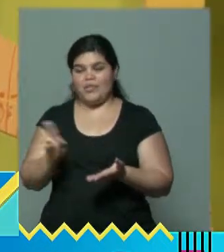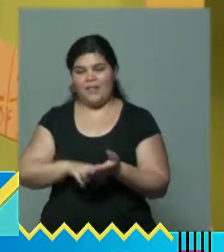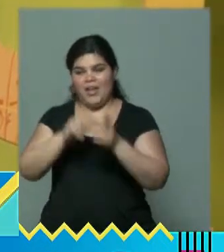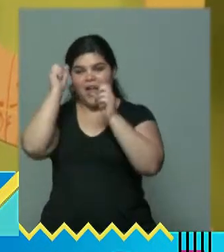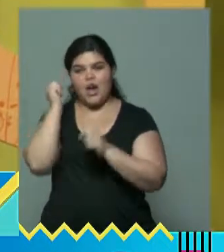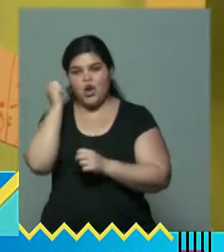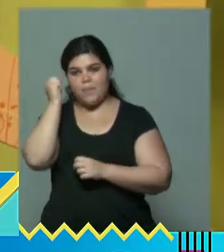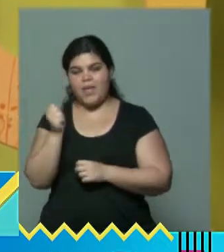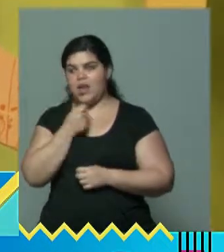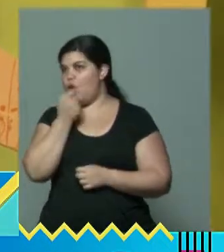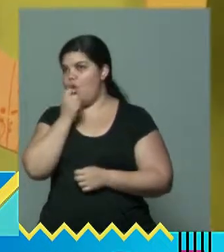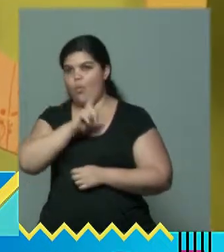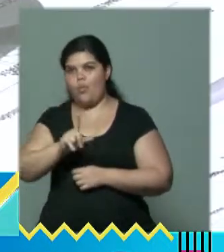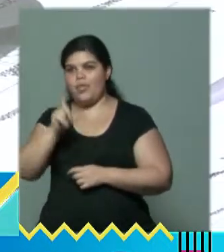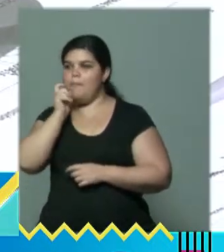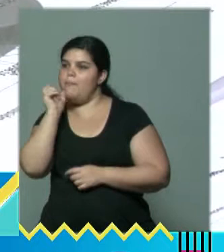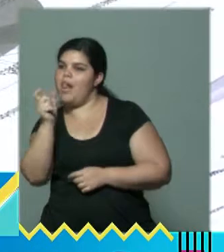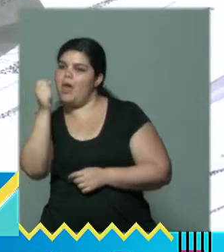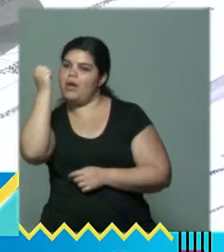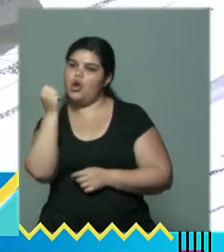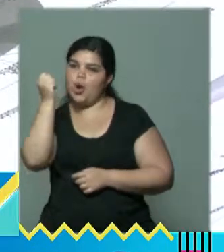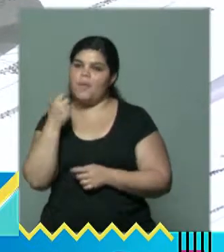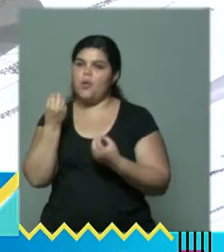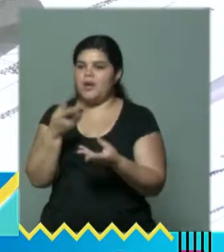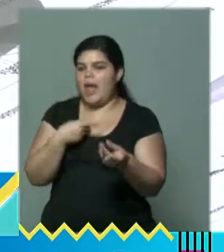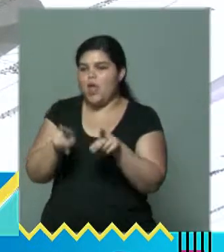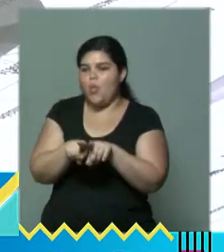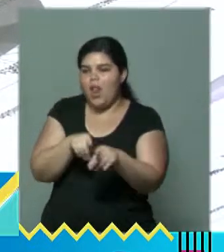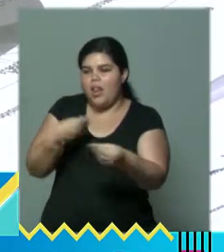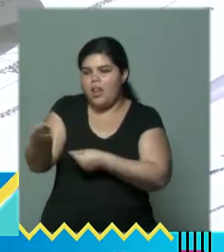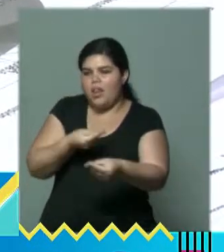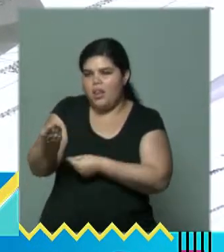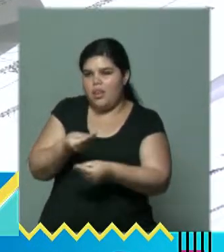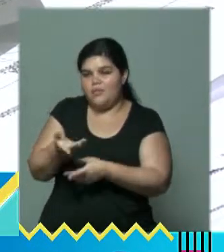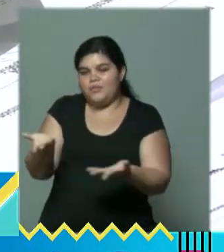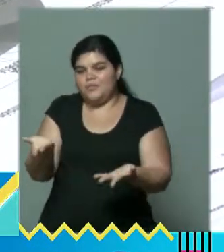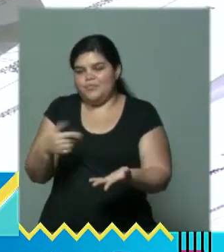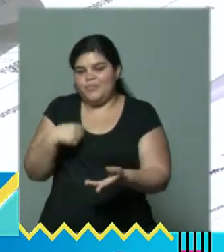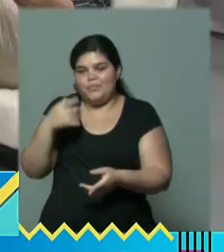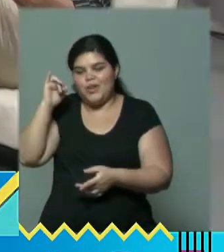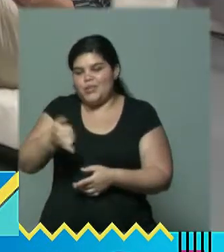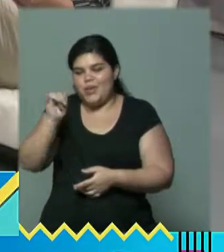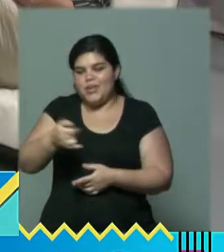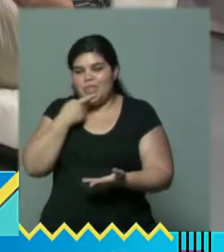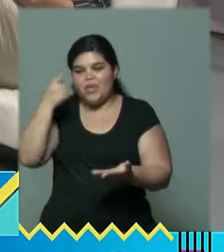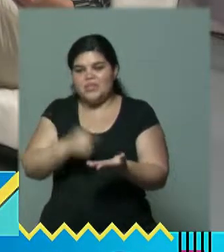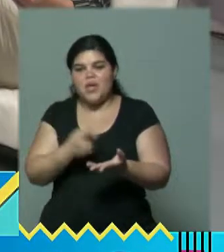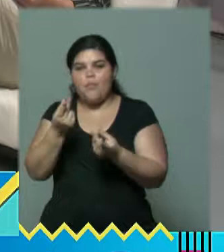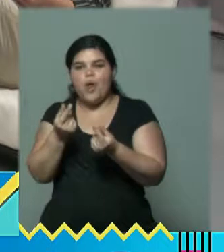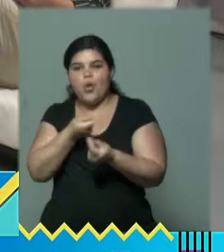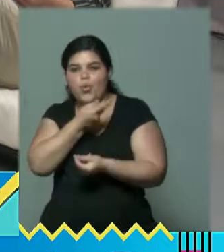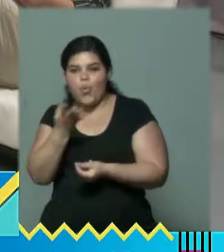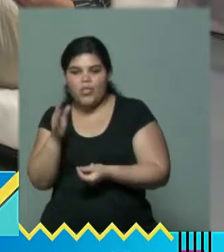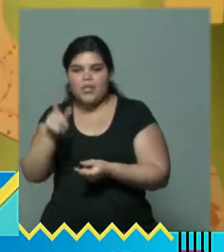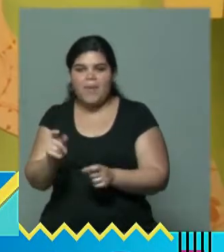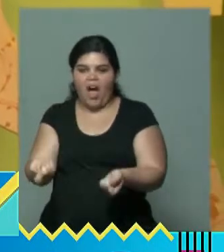no nos guste la palabra económico, porque sonamos mercantilistas. La verdad que al final, para tomar una decisión, tenemos que evaluar cuánto cuestan las cosas y qué beneficio nos